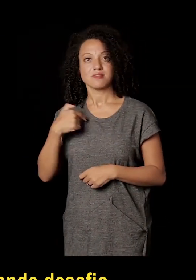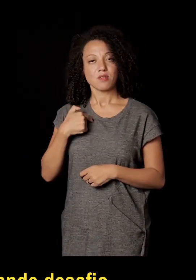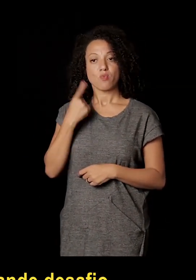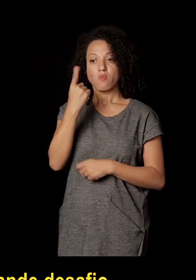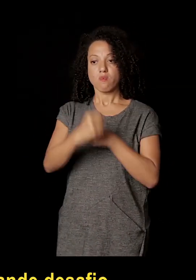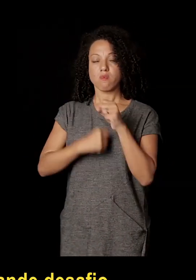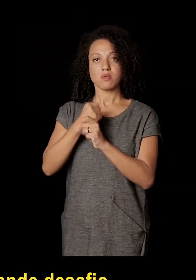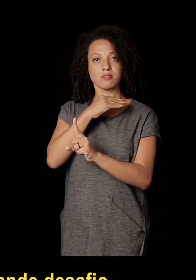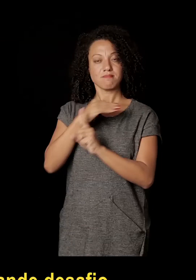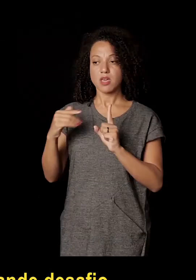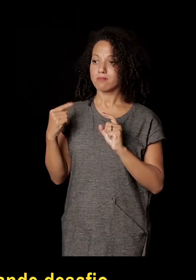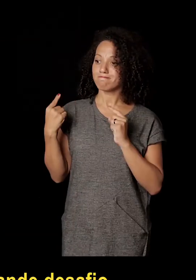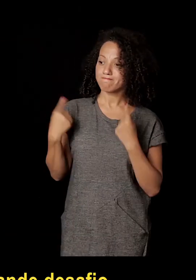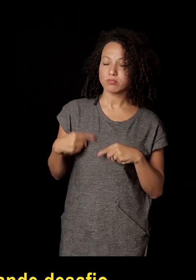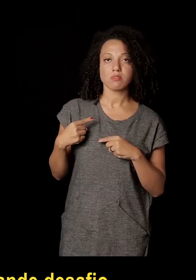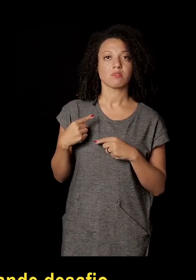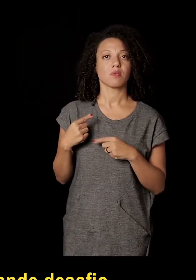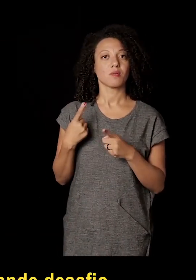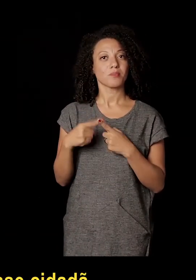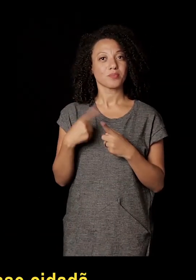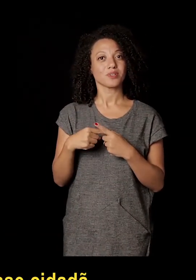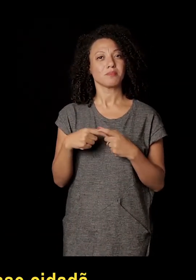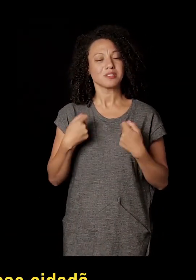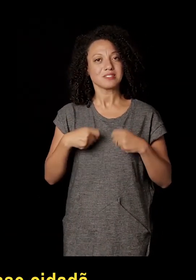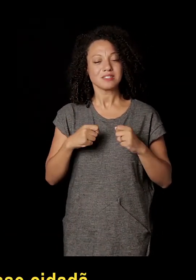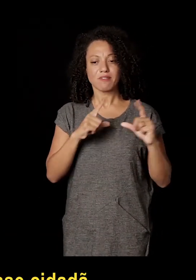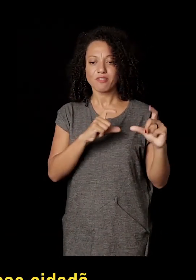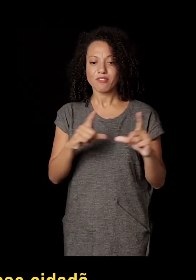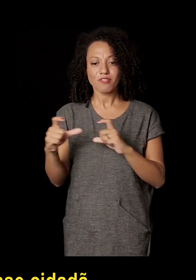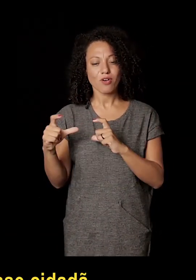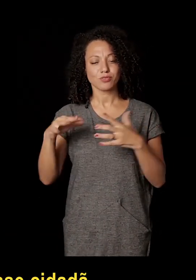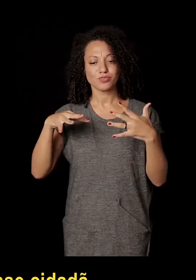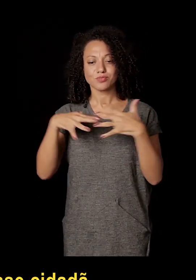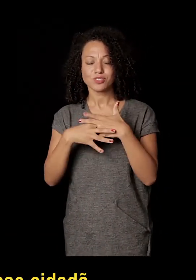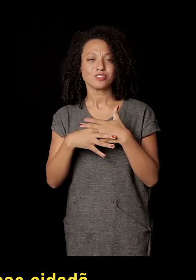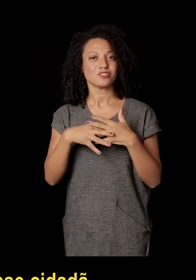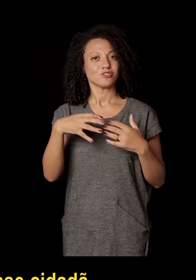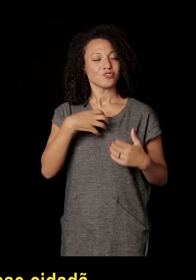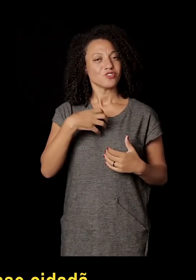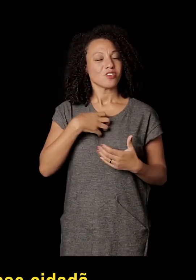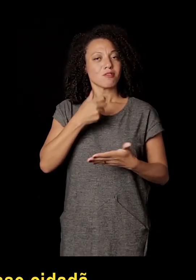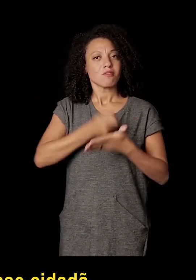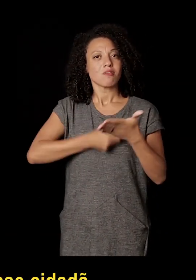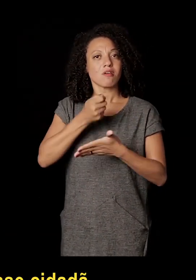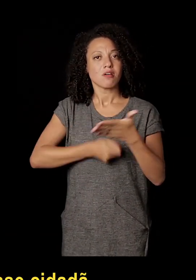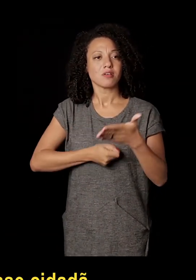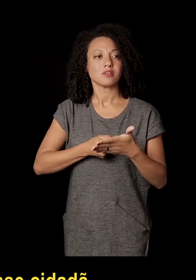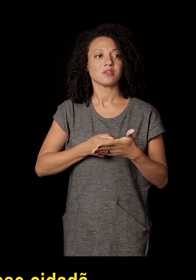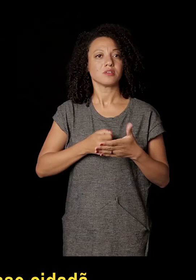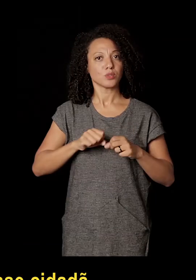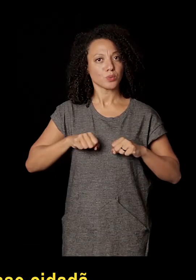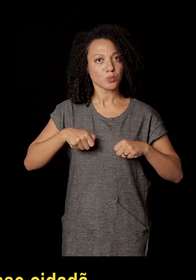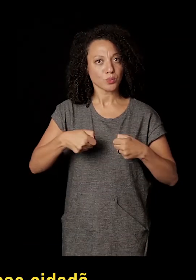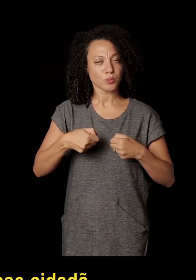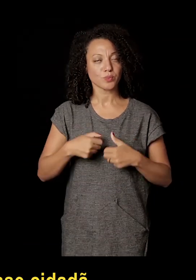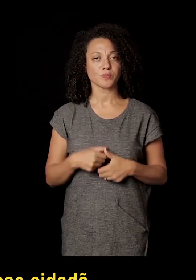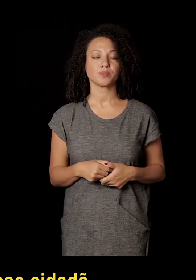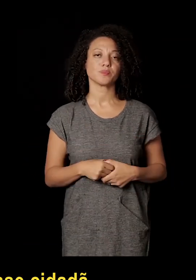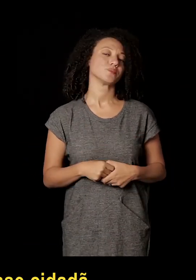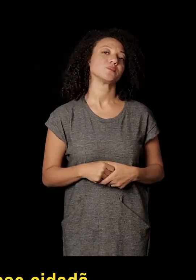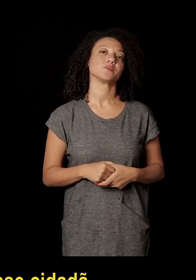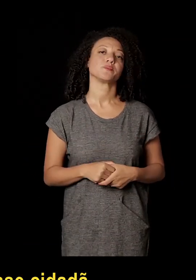Claudio y yo en este último año y medio, al construir una agenda que sea ciudadana y que utilice la